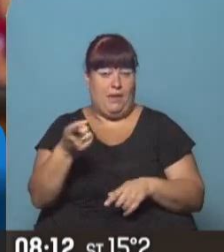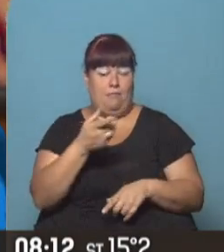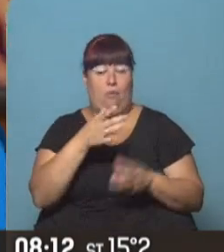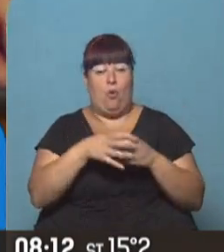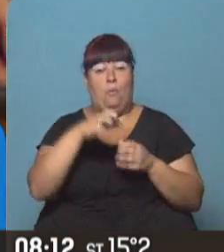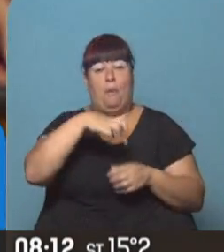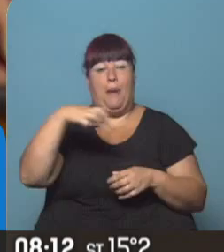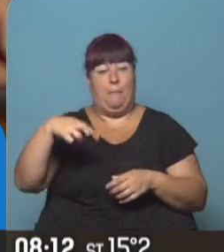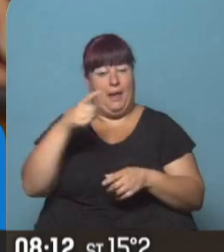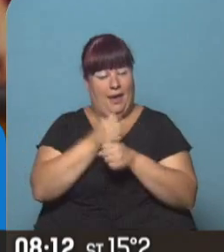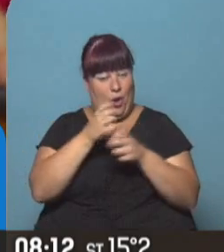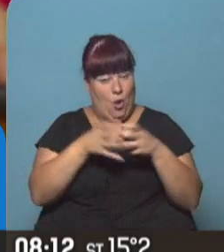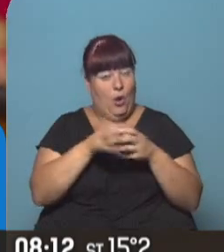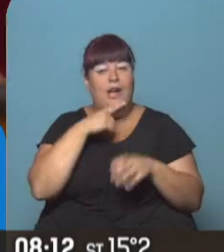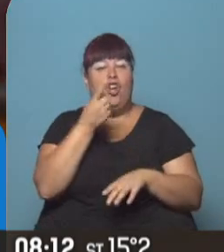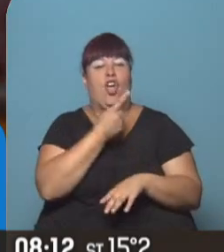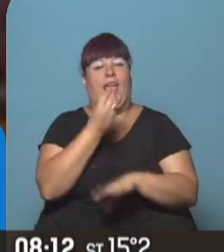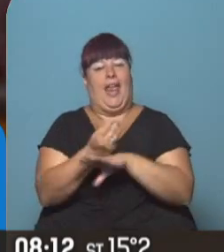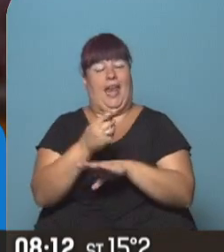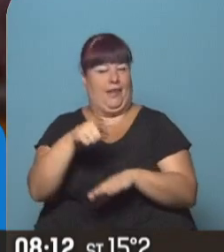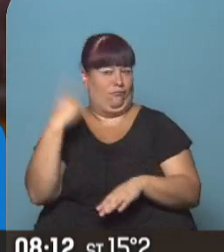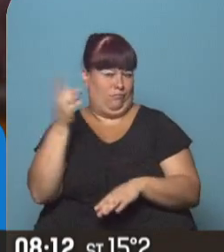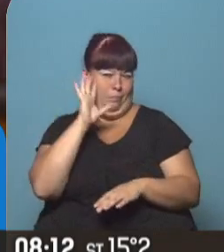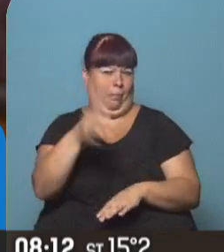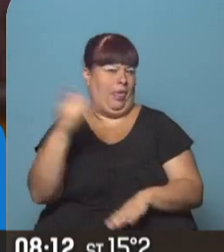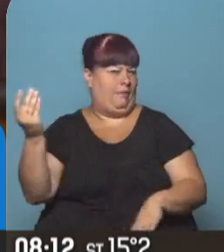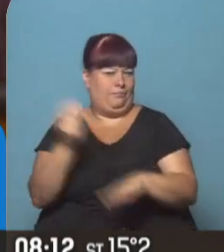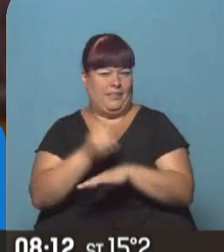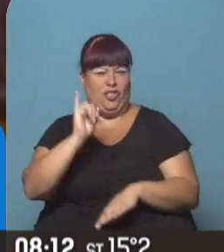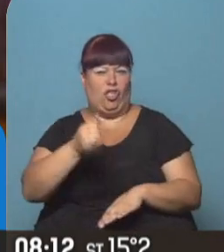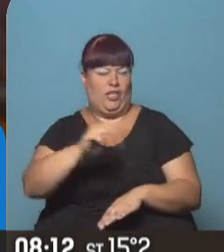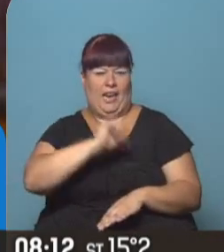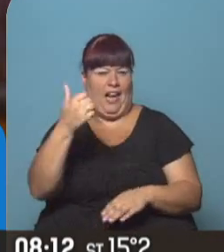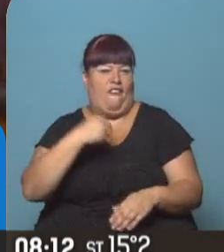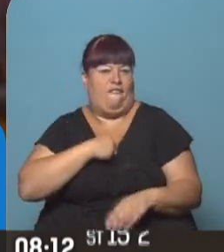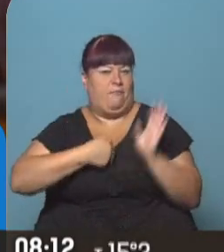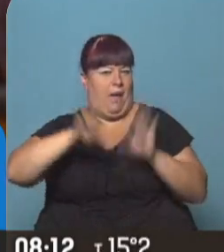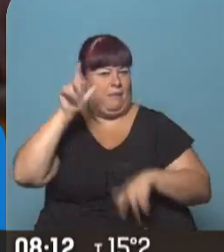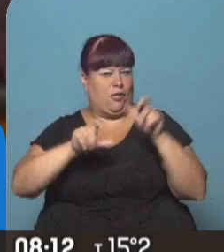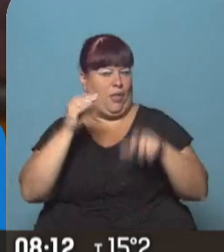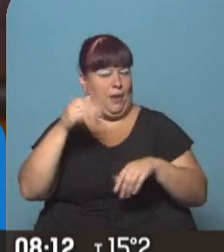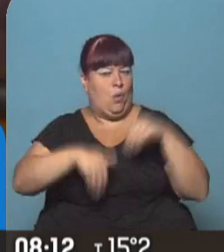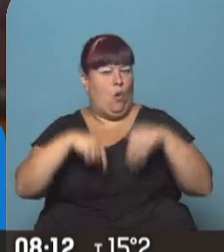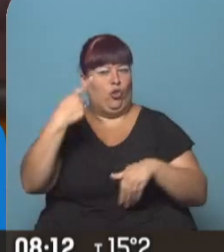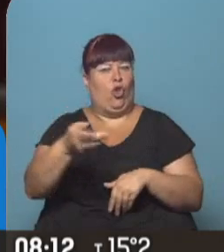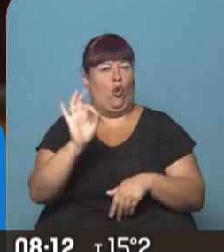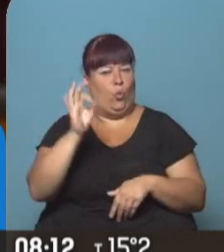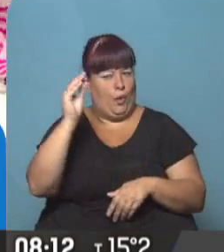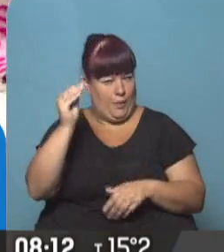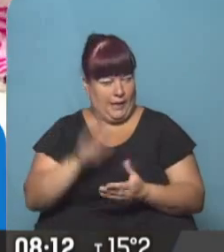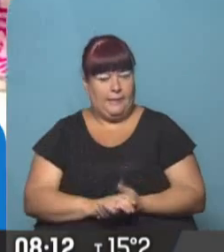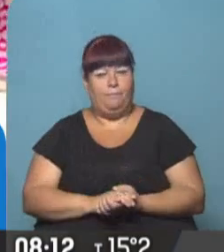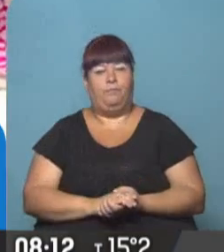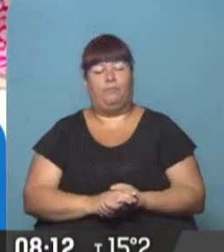Partido de los Trabajadores, la candidatura de quien es hoy a todas luces el candidato favorito para las elecciones de octubre en Brasil. ¿Y